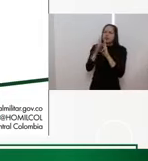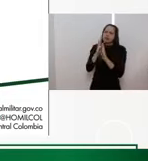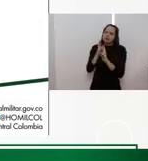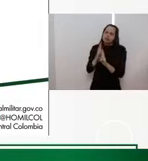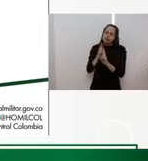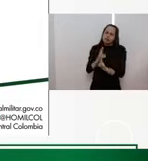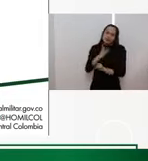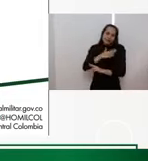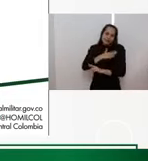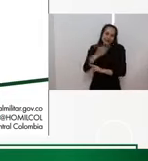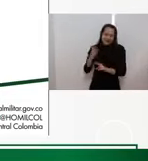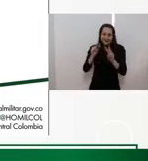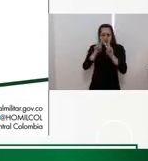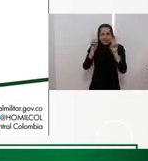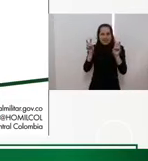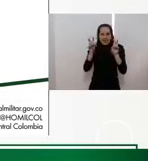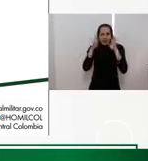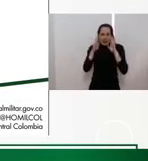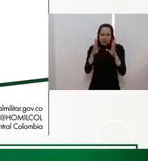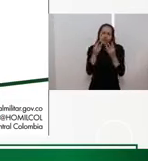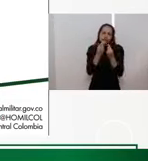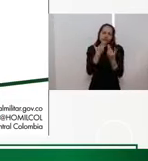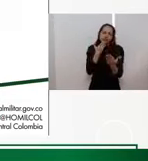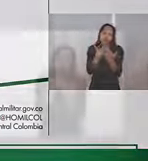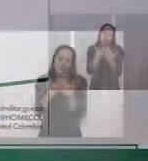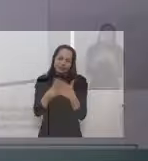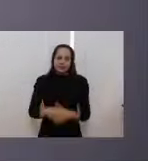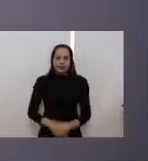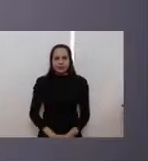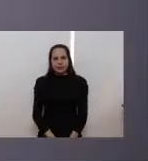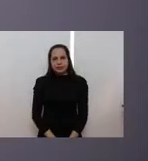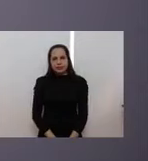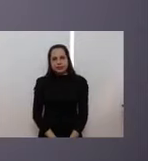con respecto a nuestra atención muchísimas gracias